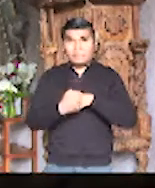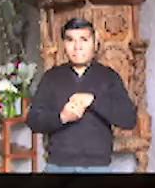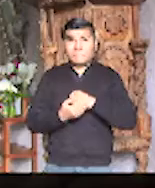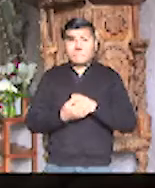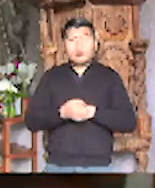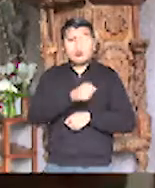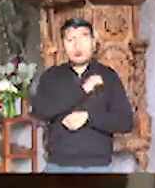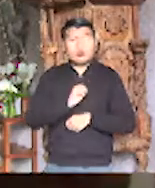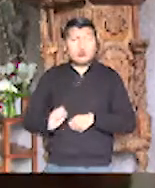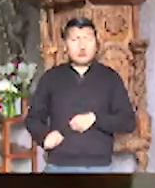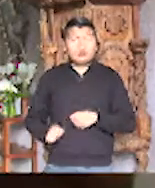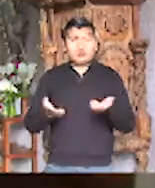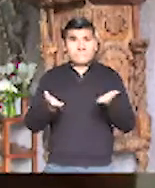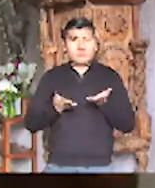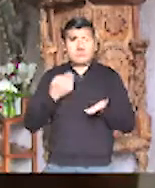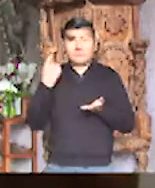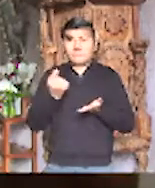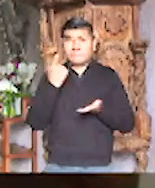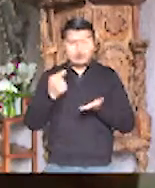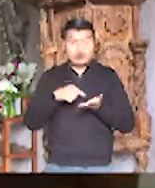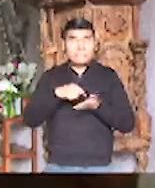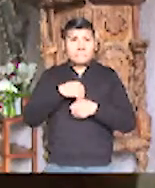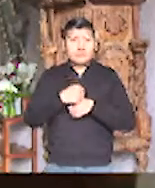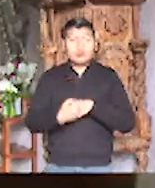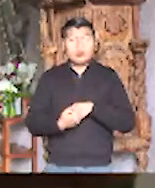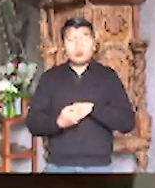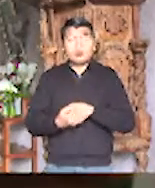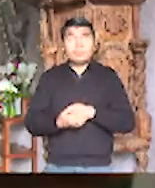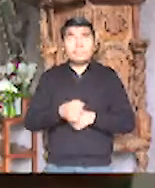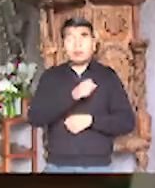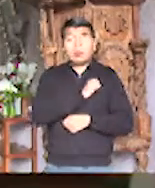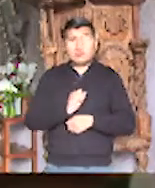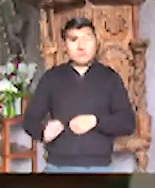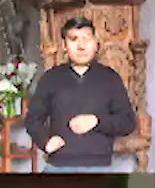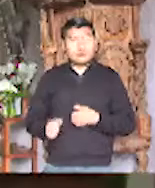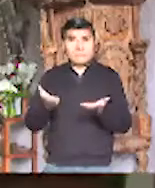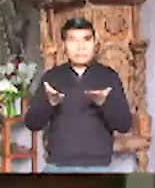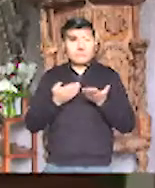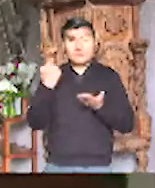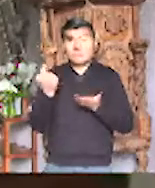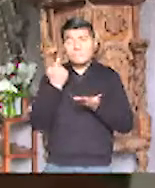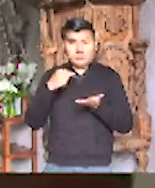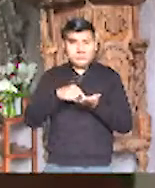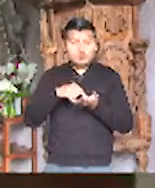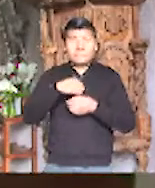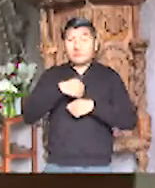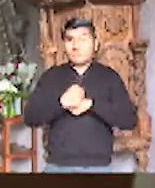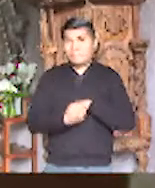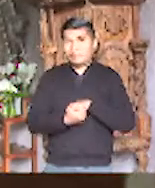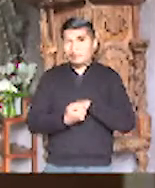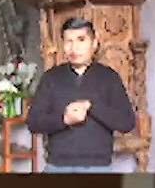señor danos siempre de este pan señor danos siempre de sherman